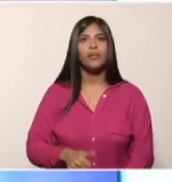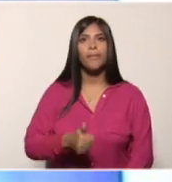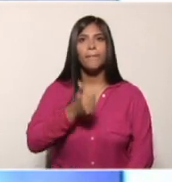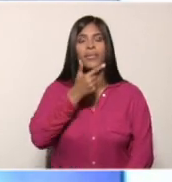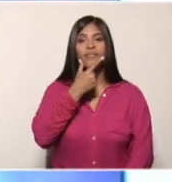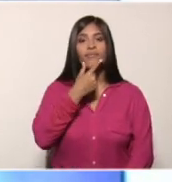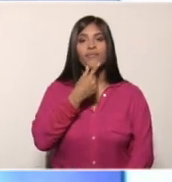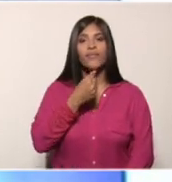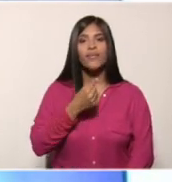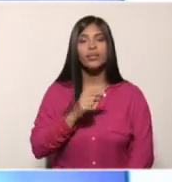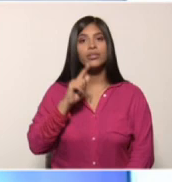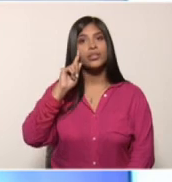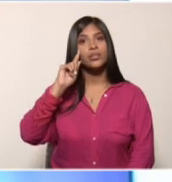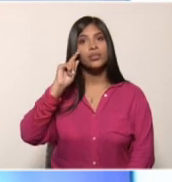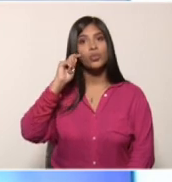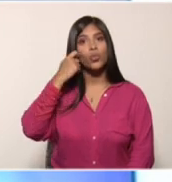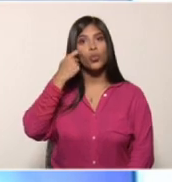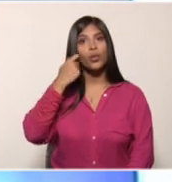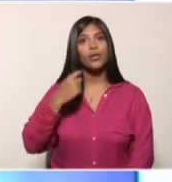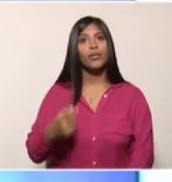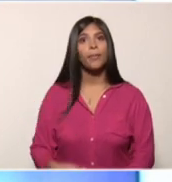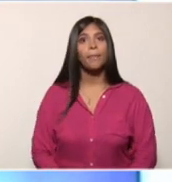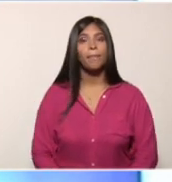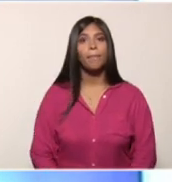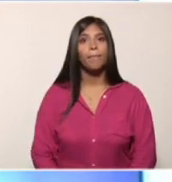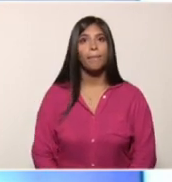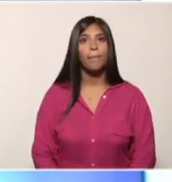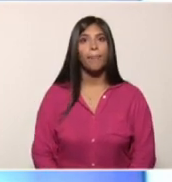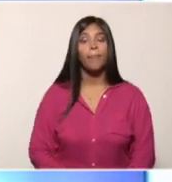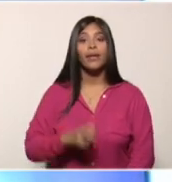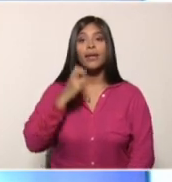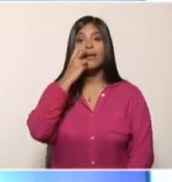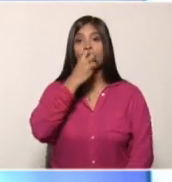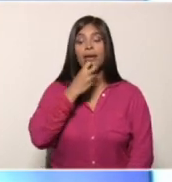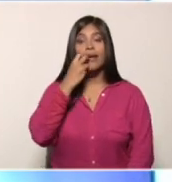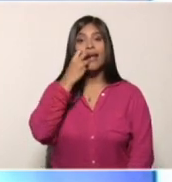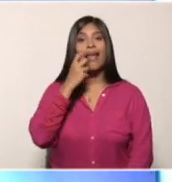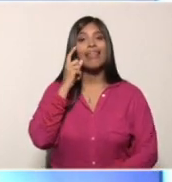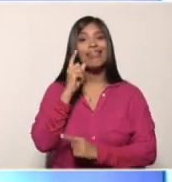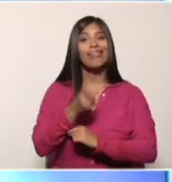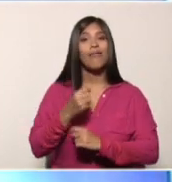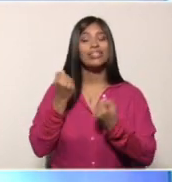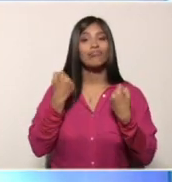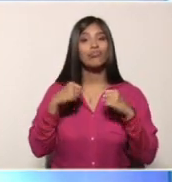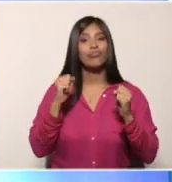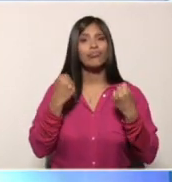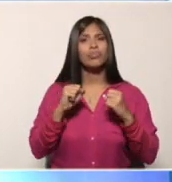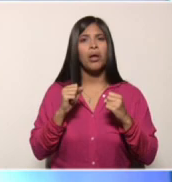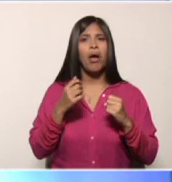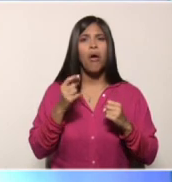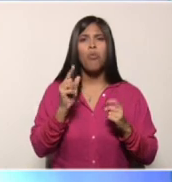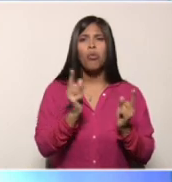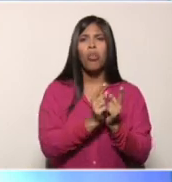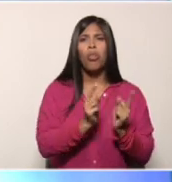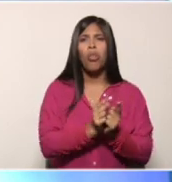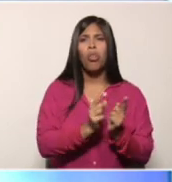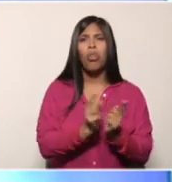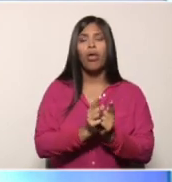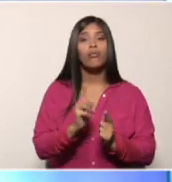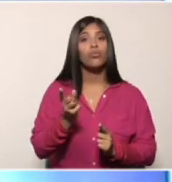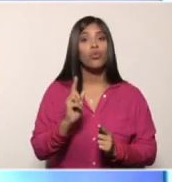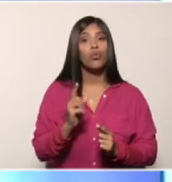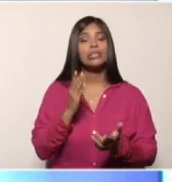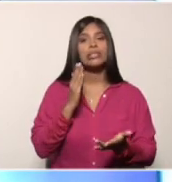y recuerden que el inglés tenemos que estarlo practicando, no es solamente un ratico cuando lo vemos, tratemos de